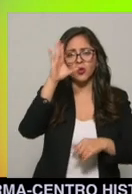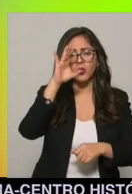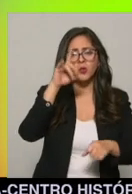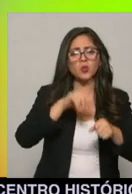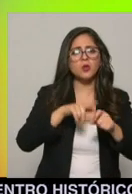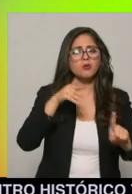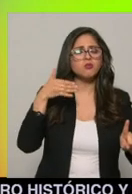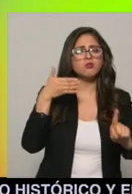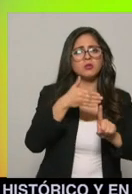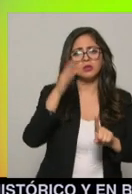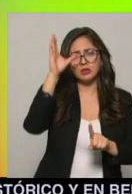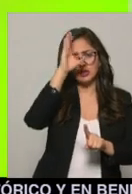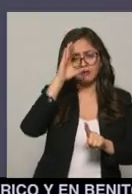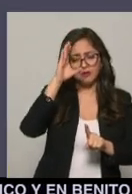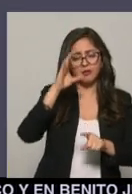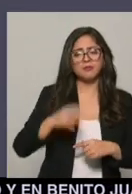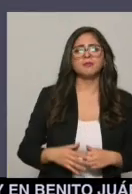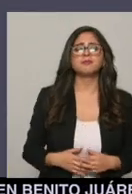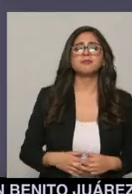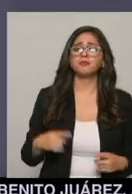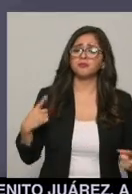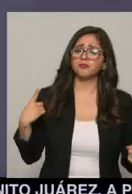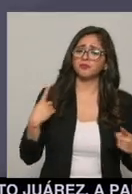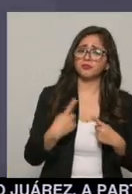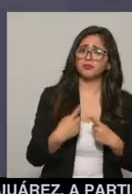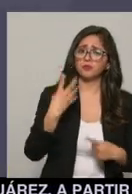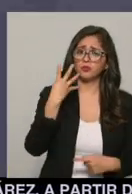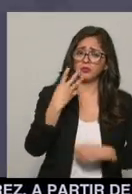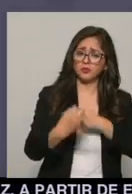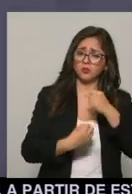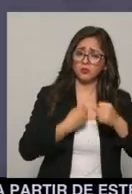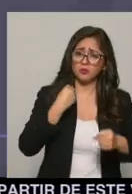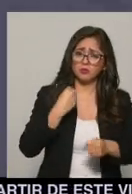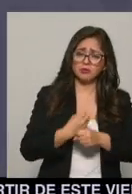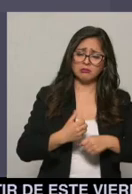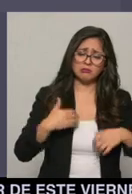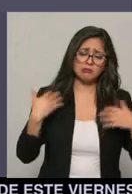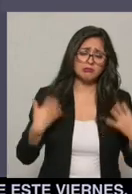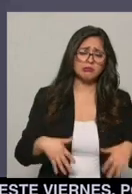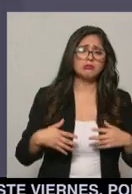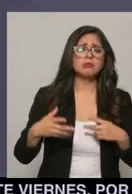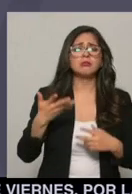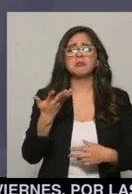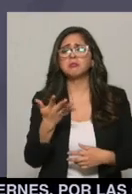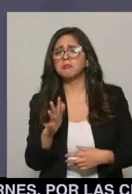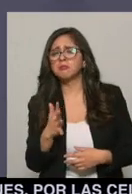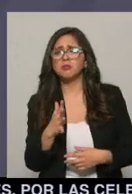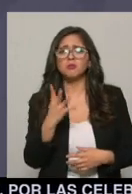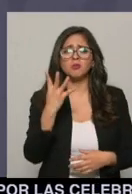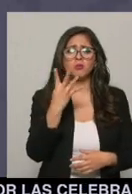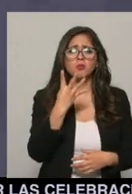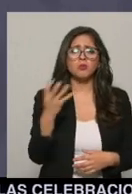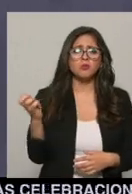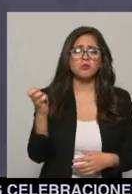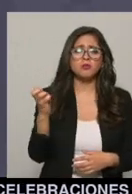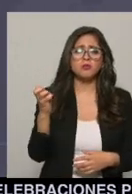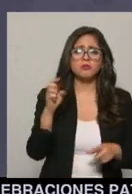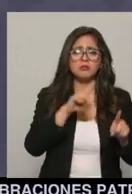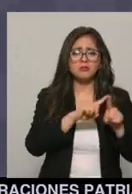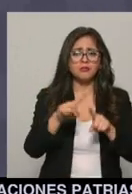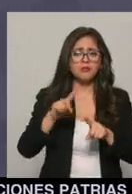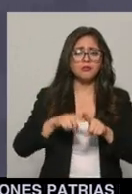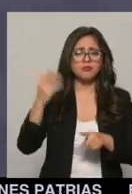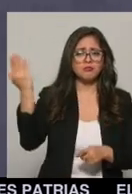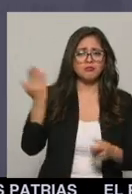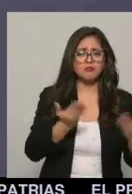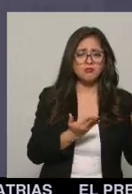científica. Durante 4 años, digamos, hemos recibido un promedio de 400 piezas,